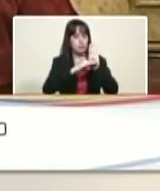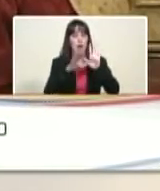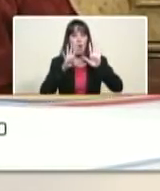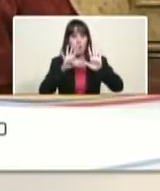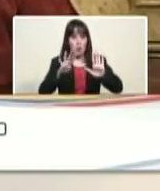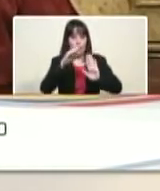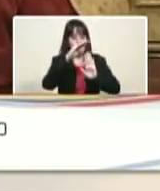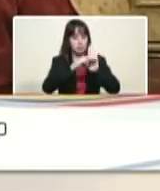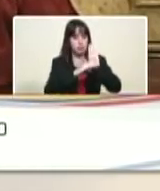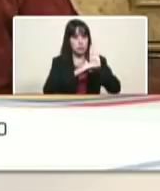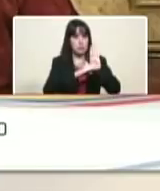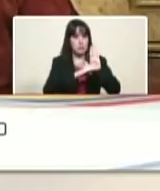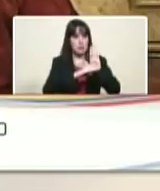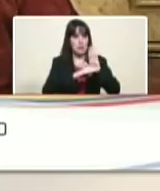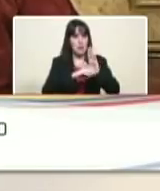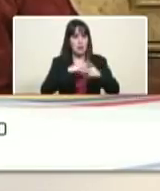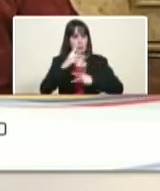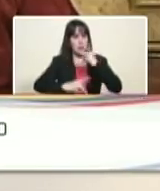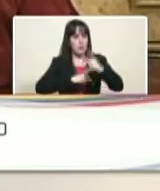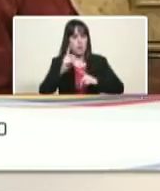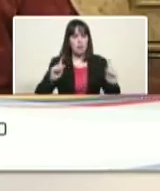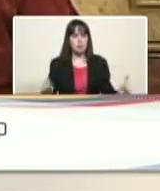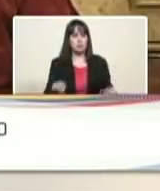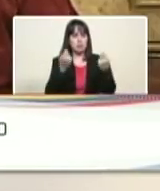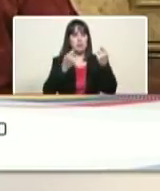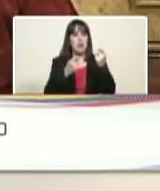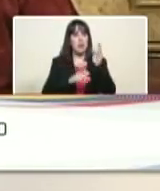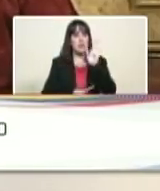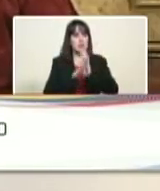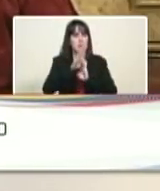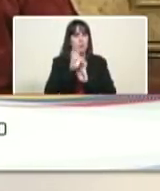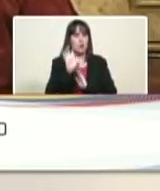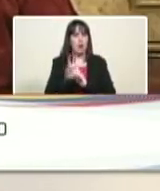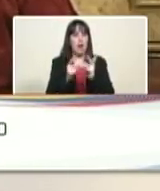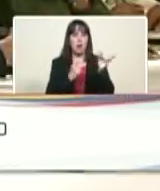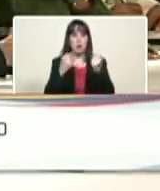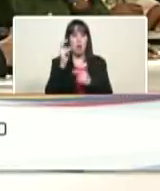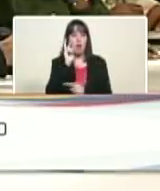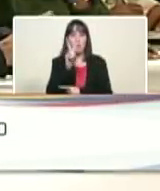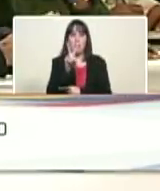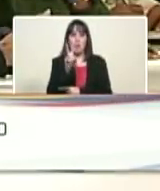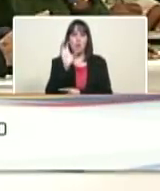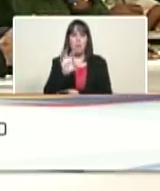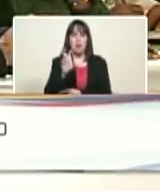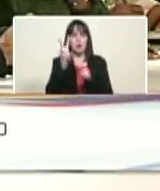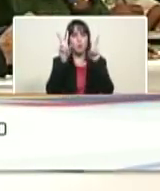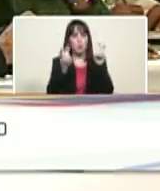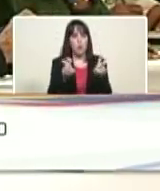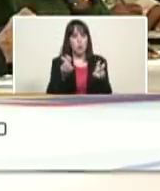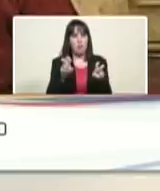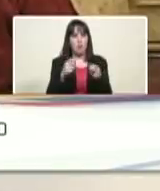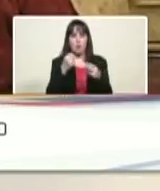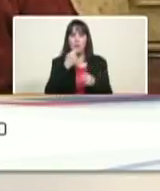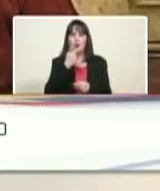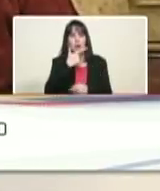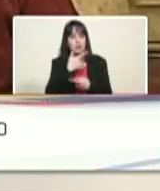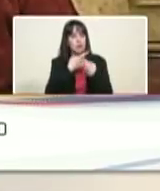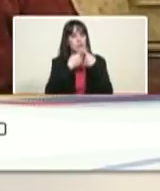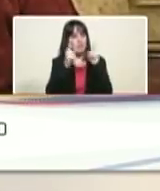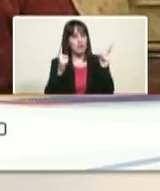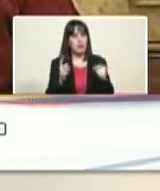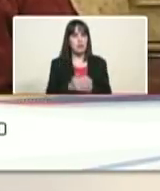recuperación económica, crecimiento y prosperidad, a ver un país distinto, a ver un país nuevo. Nuestro pueblo ha